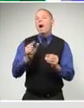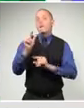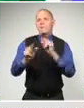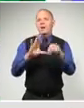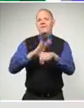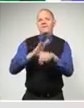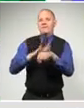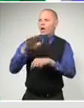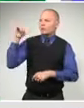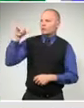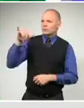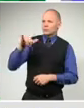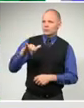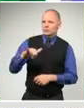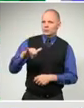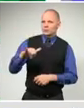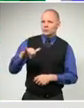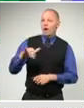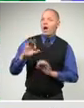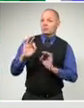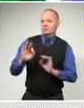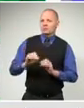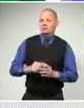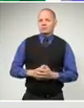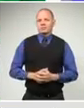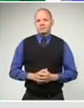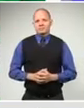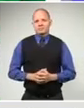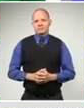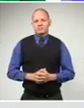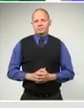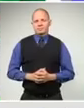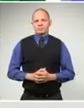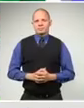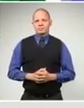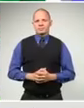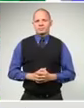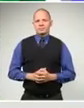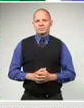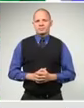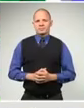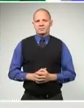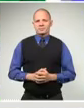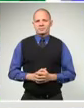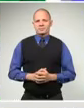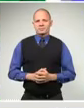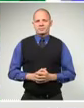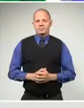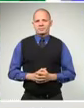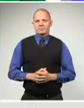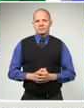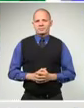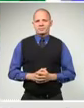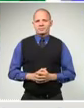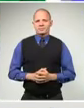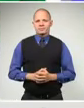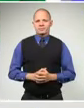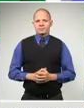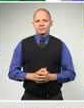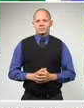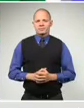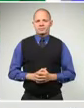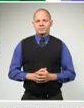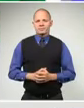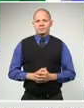estado, que tienen como fuente de infección el exterior de nuestro país.